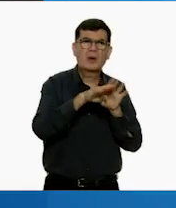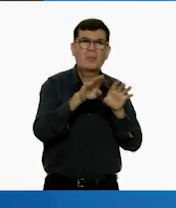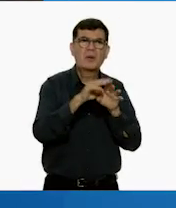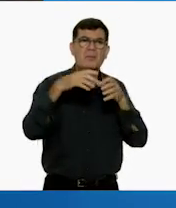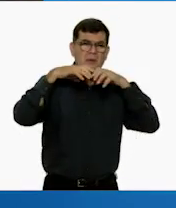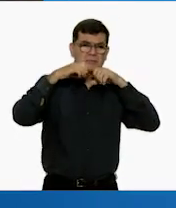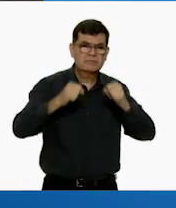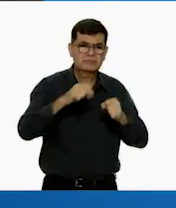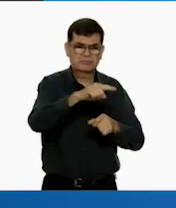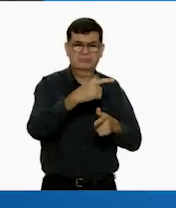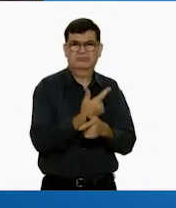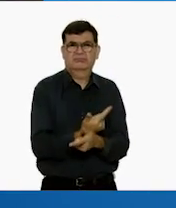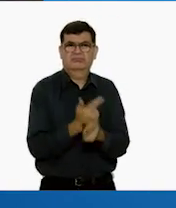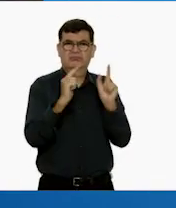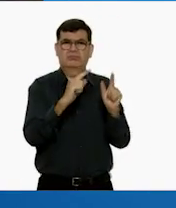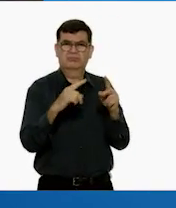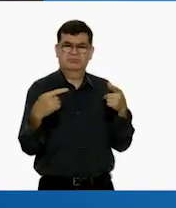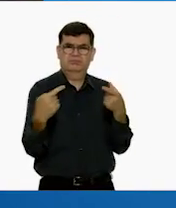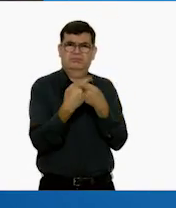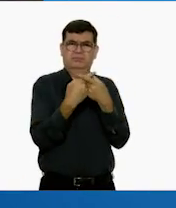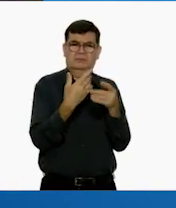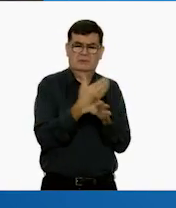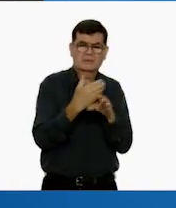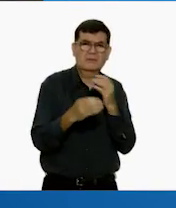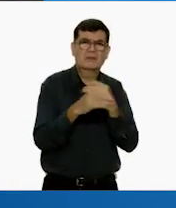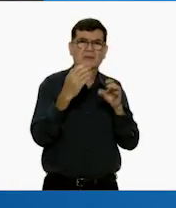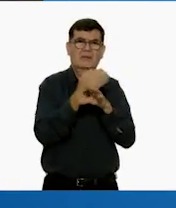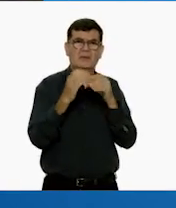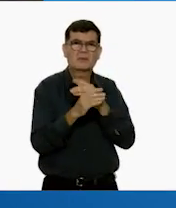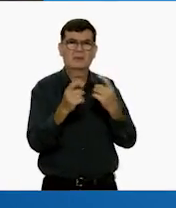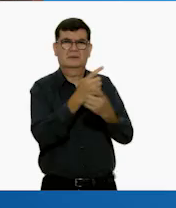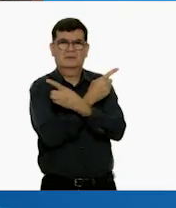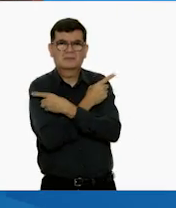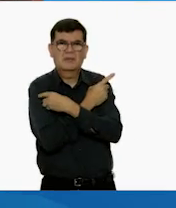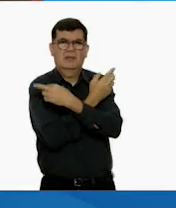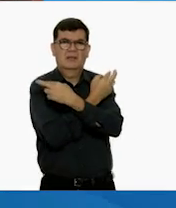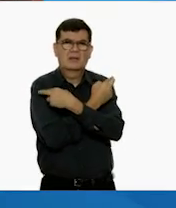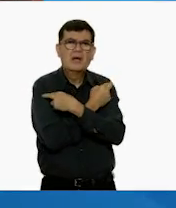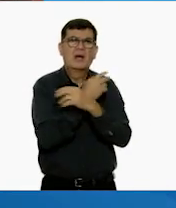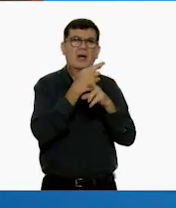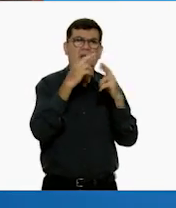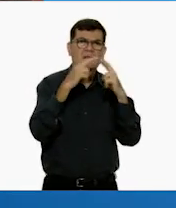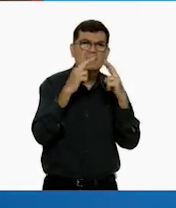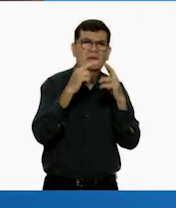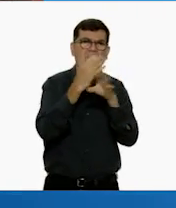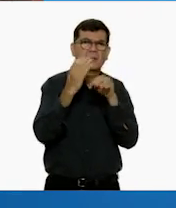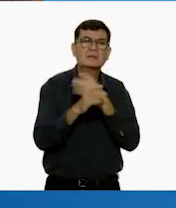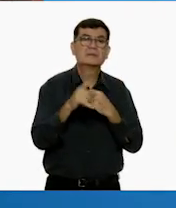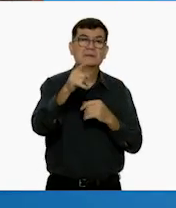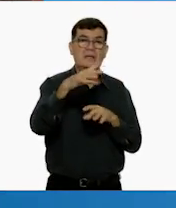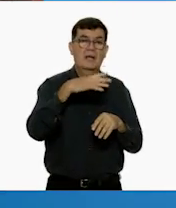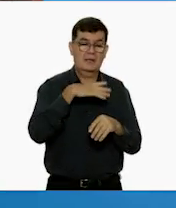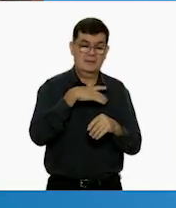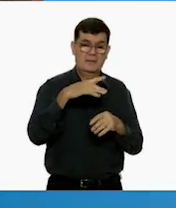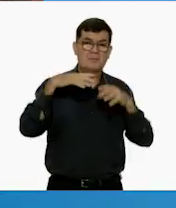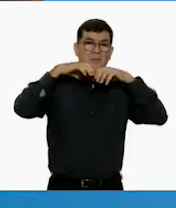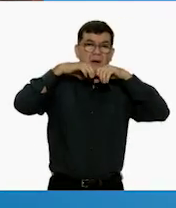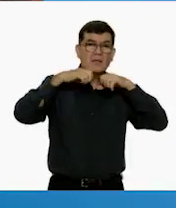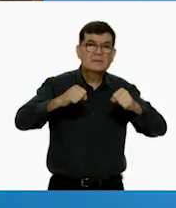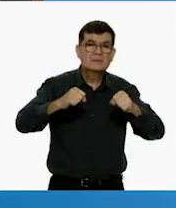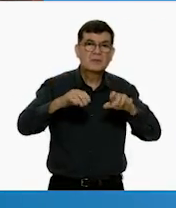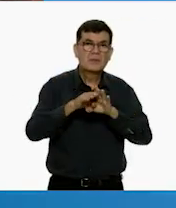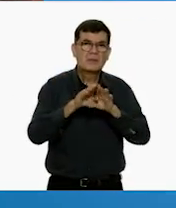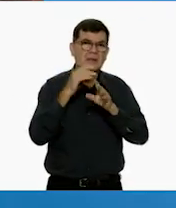Maximiliano también era muy liberal en cuestiones morales, religiosas. El hecho de que Maximiliano se haya